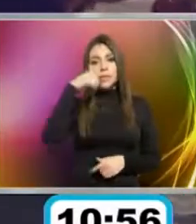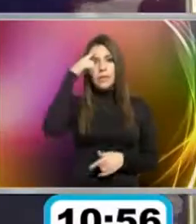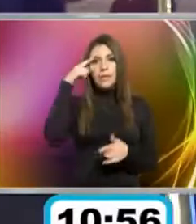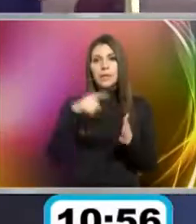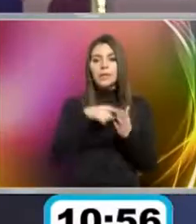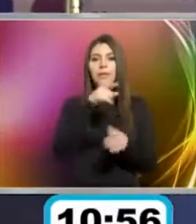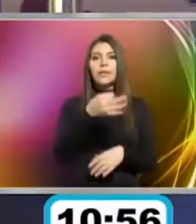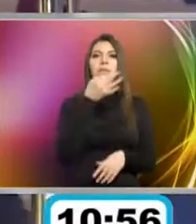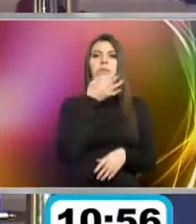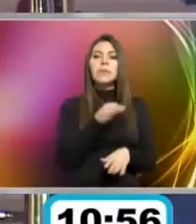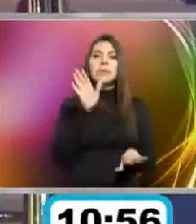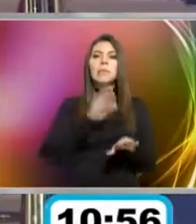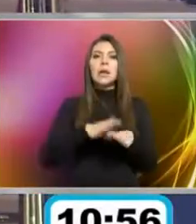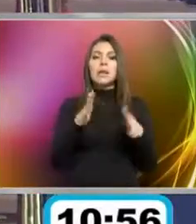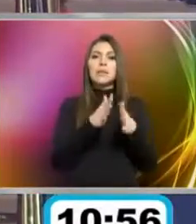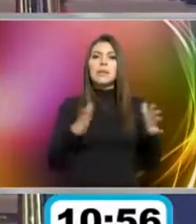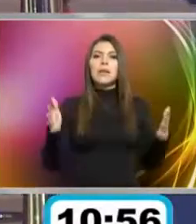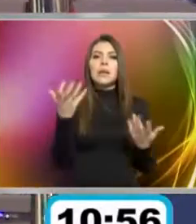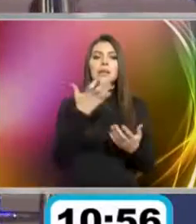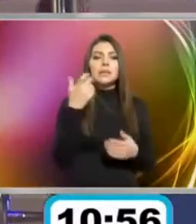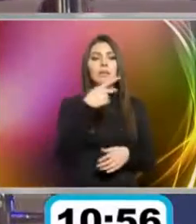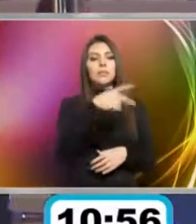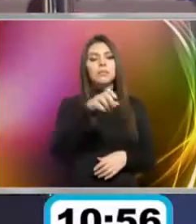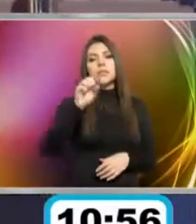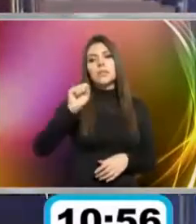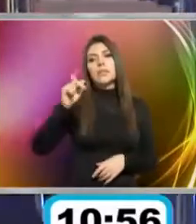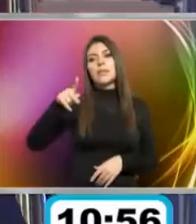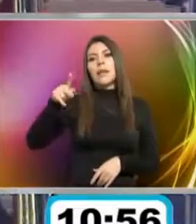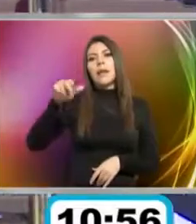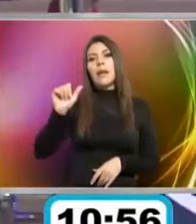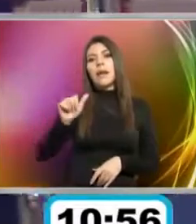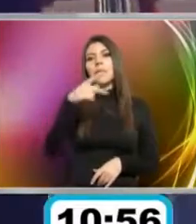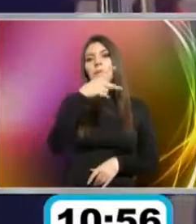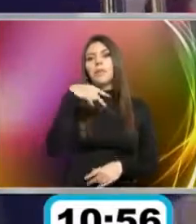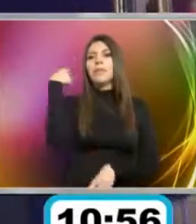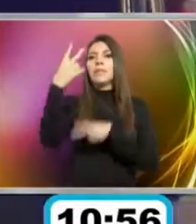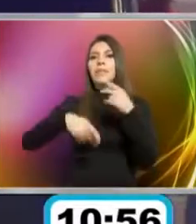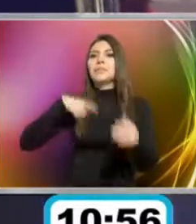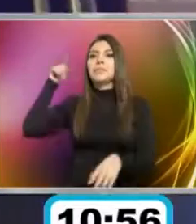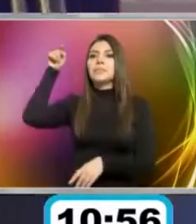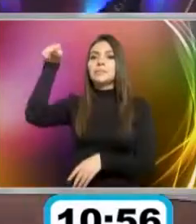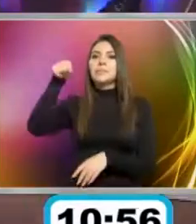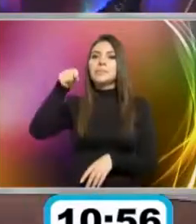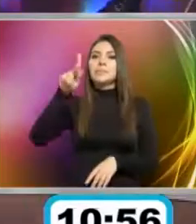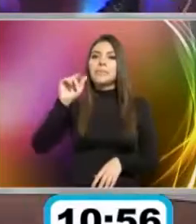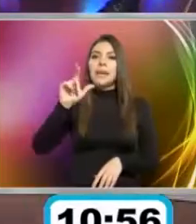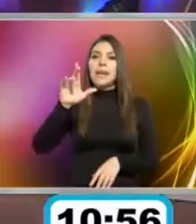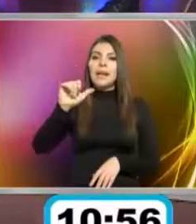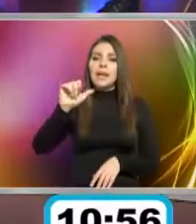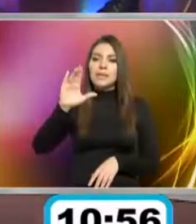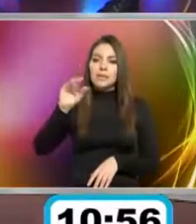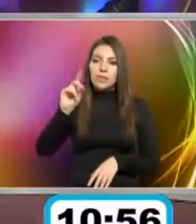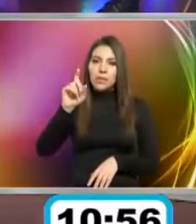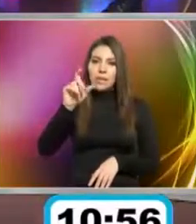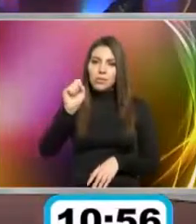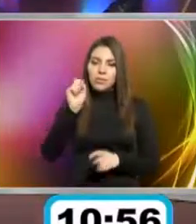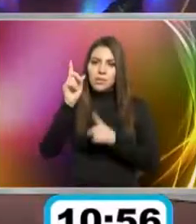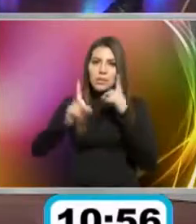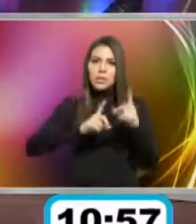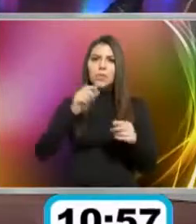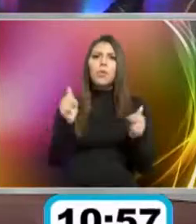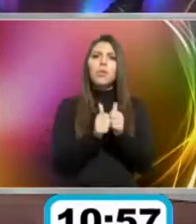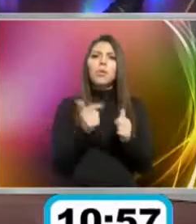que se ha hecho en estos 20 y tantos años que lleva el ska. Y estuvimos ahí en el Palacio de los Deportes. ¿Con quién estuvieron alternando en esa